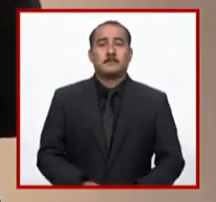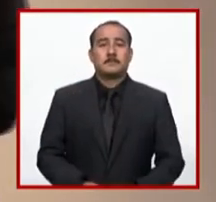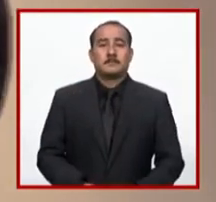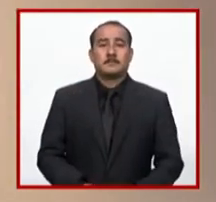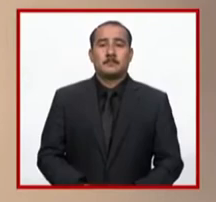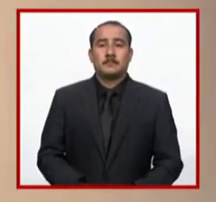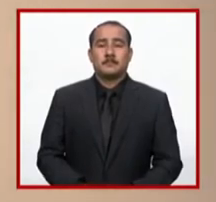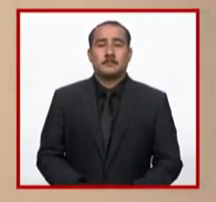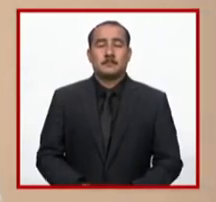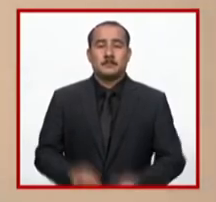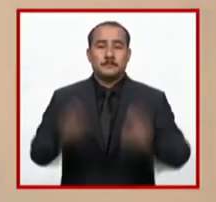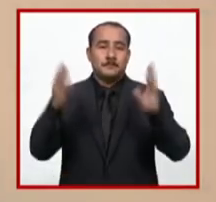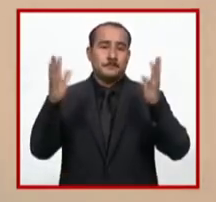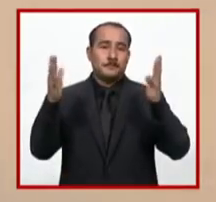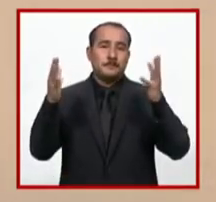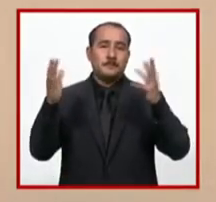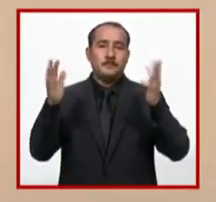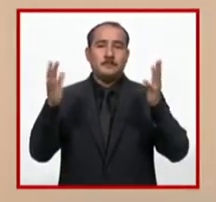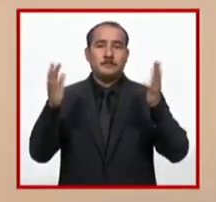que